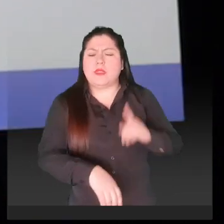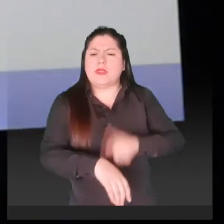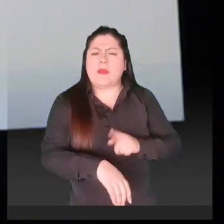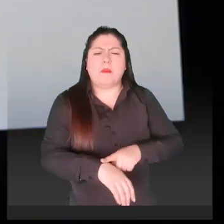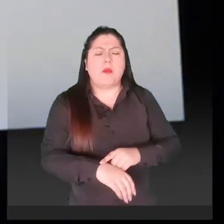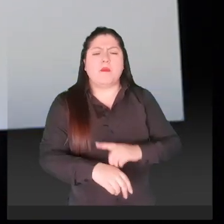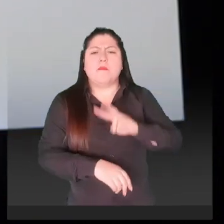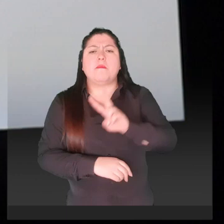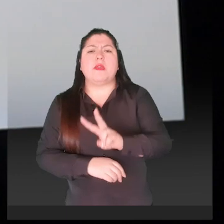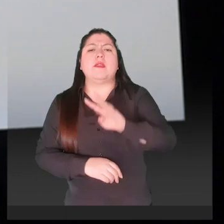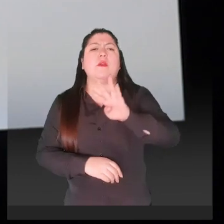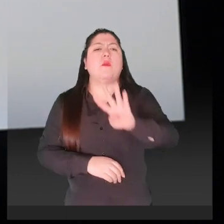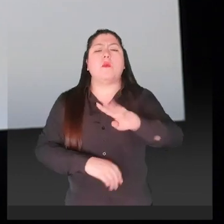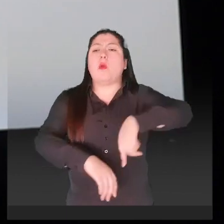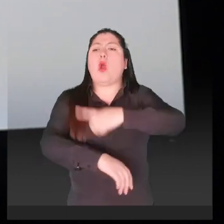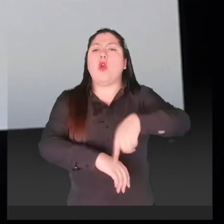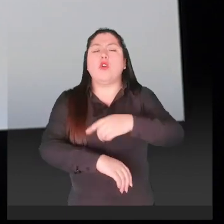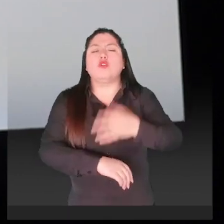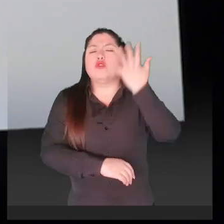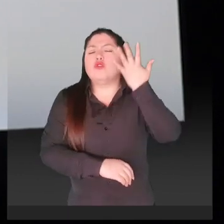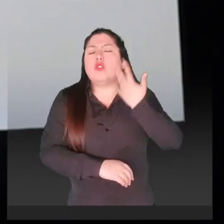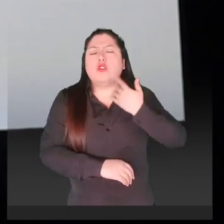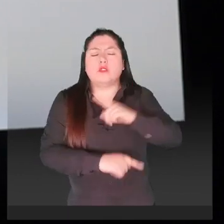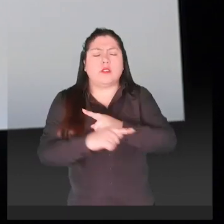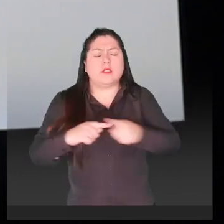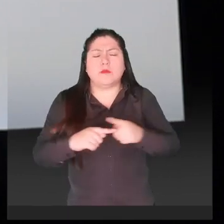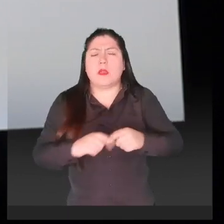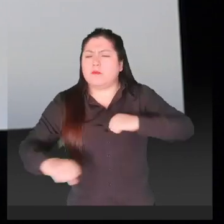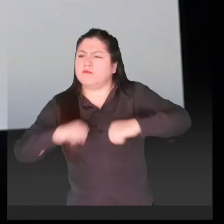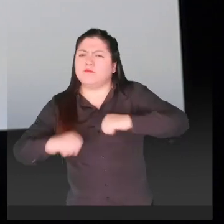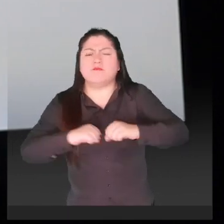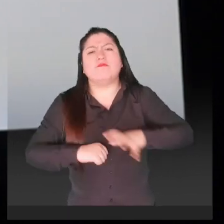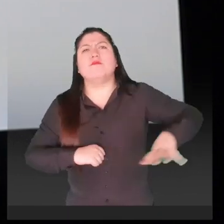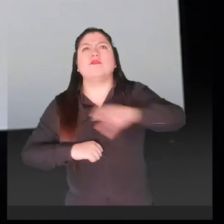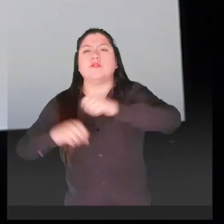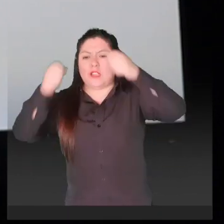Trabajamos 24/7 para que tengas un estado más digital y eficiente.